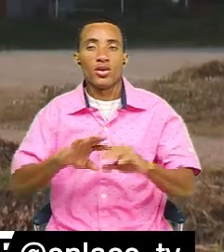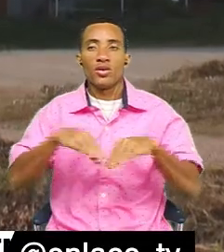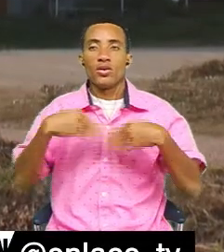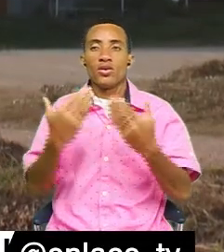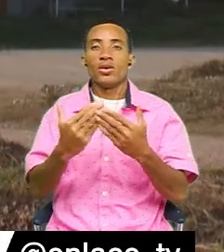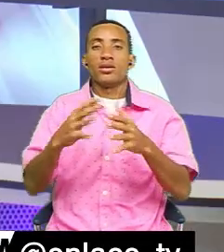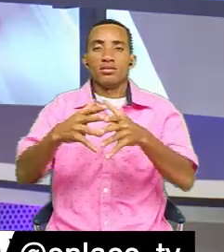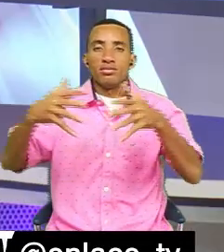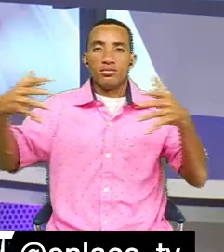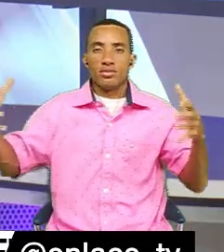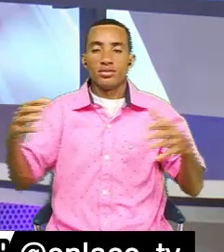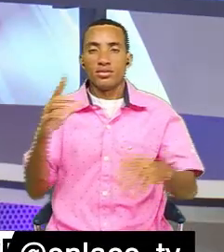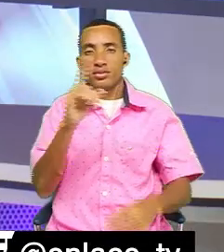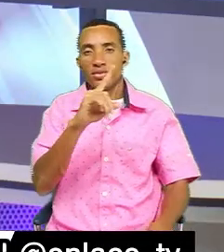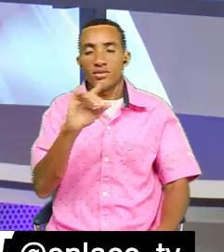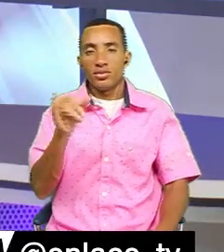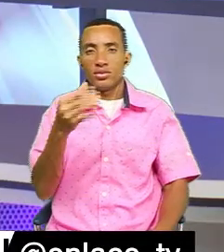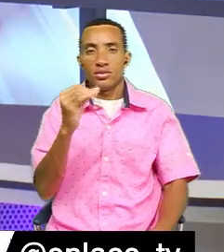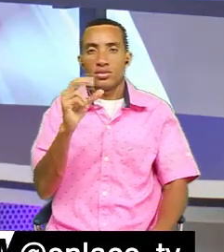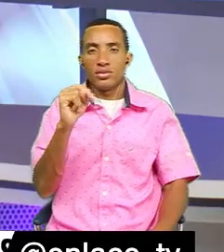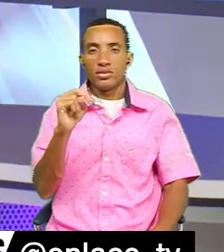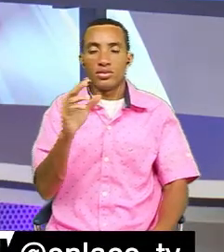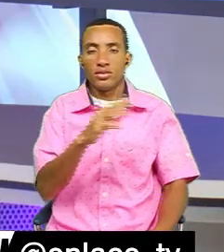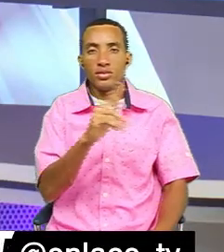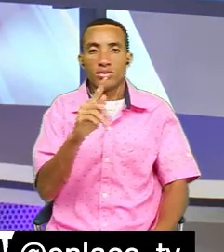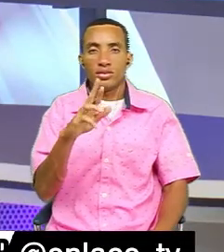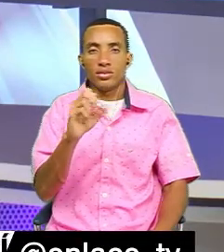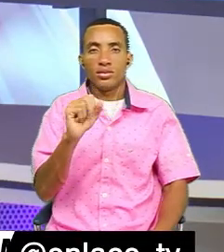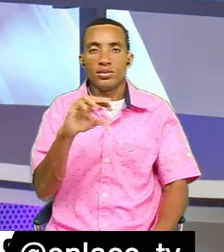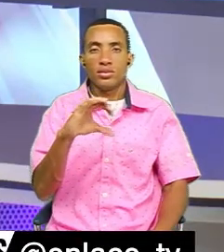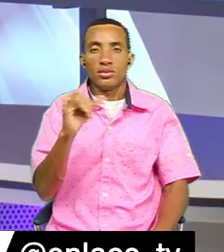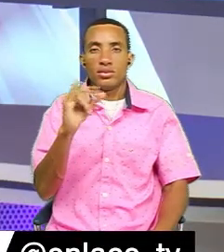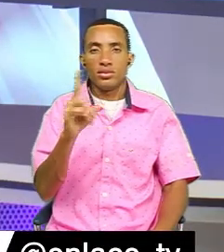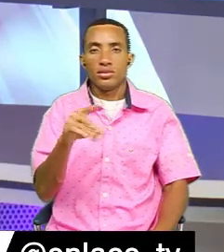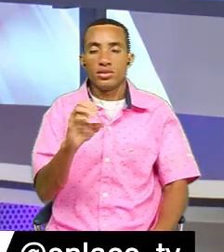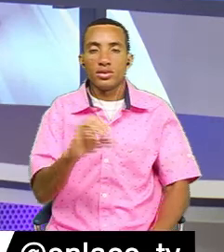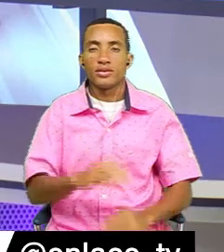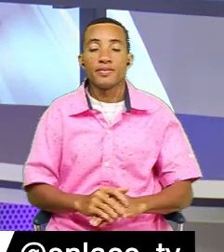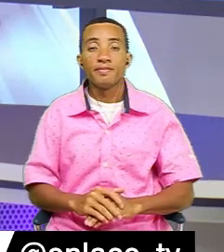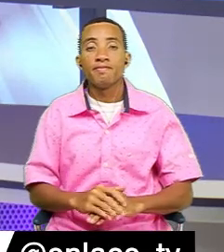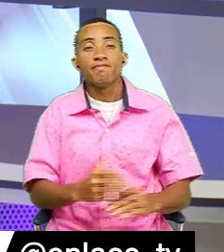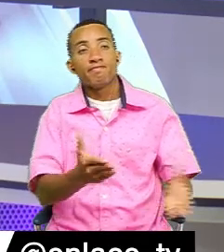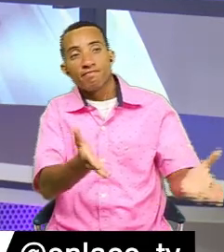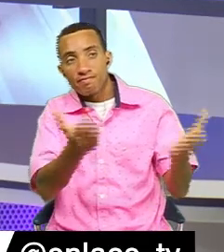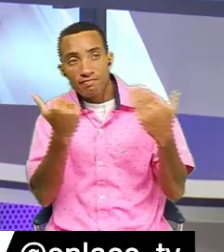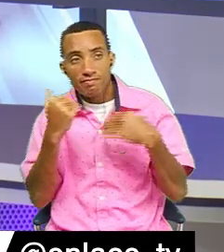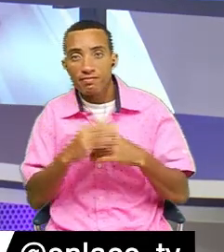Francisco Sarasti. Y a propósito de esta convocatoria hecha por la Secretaría de Educación, el Sindicato de